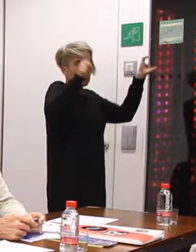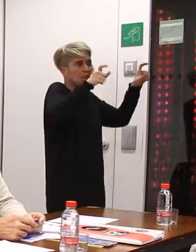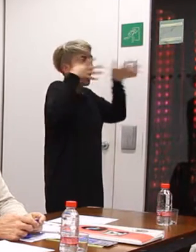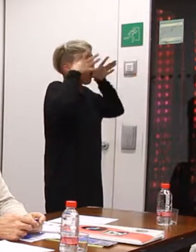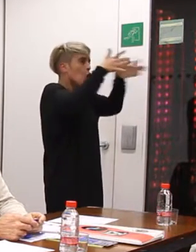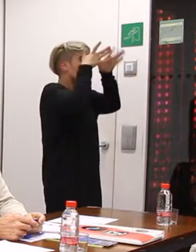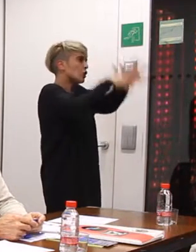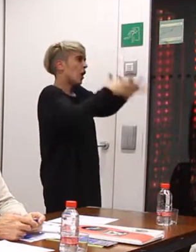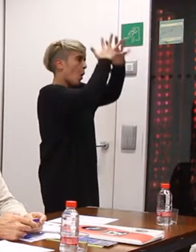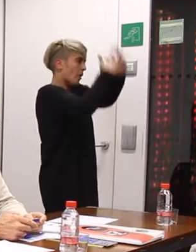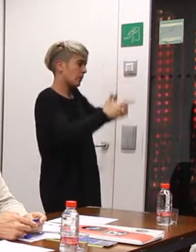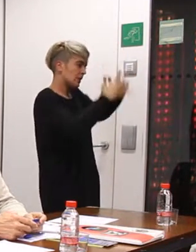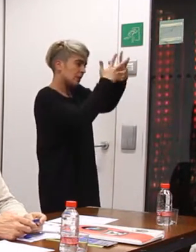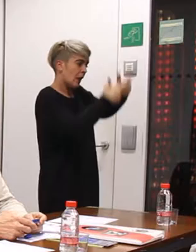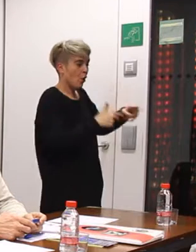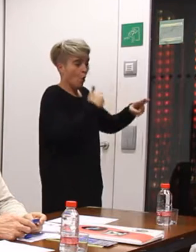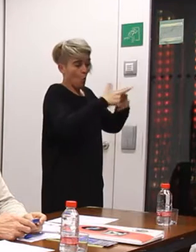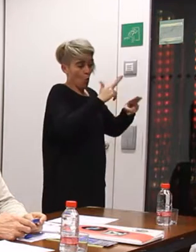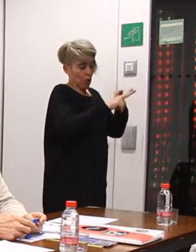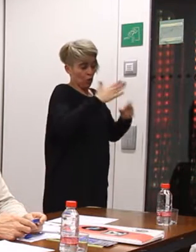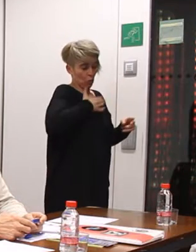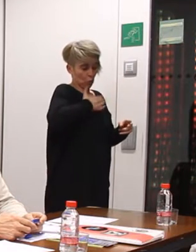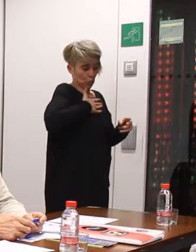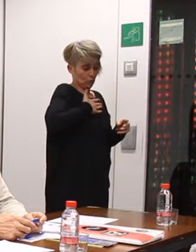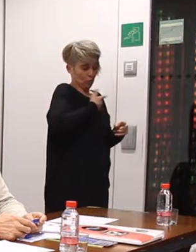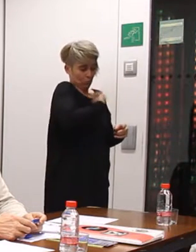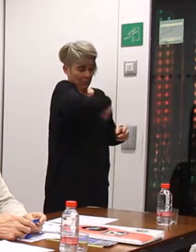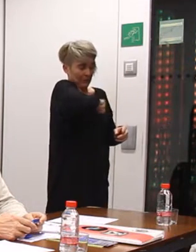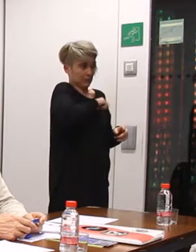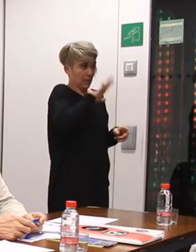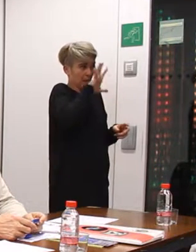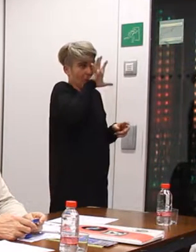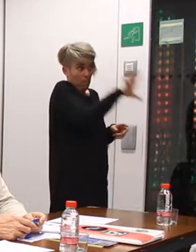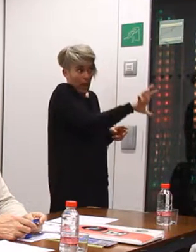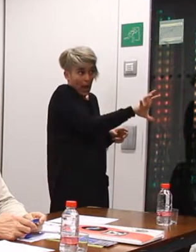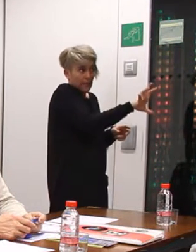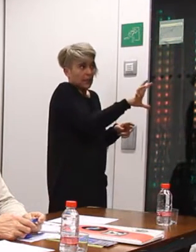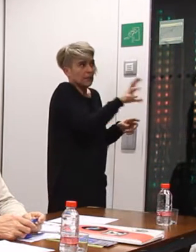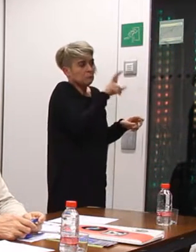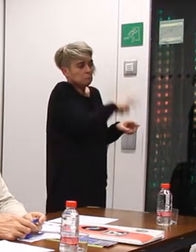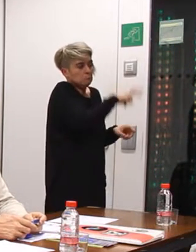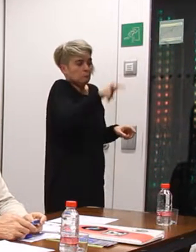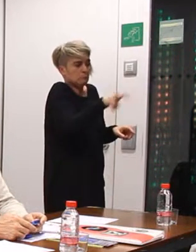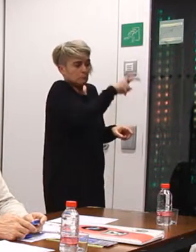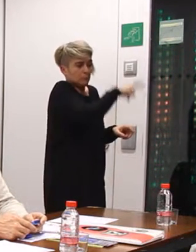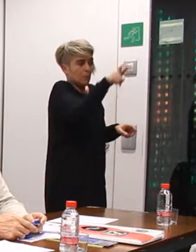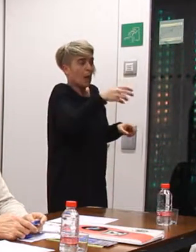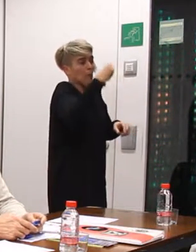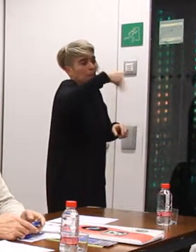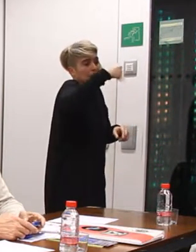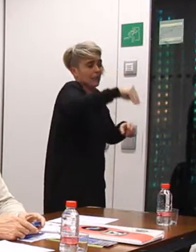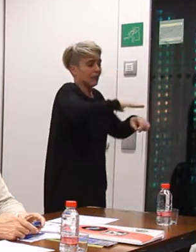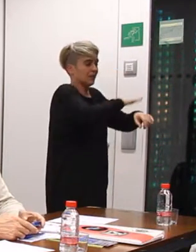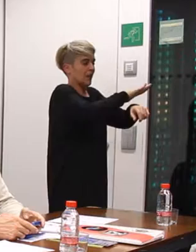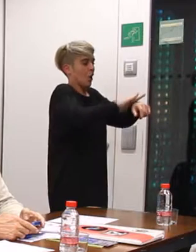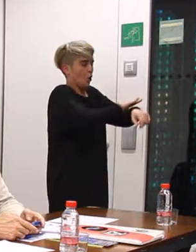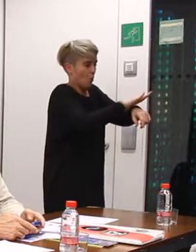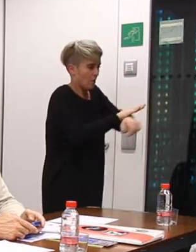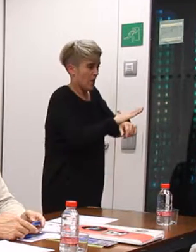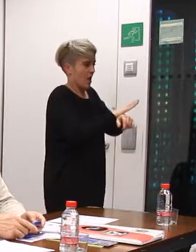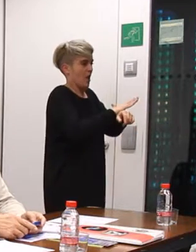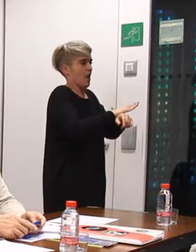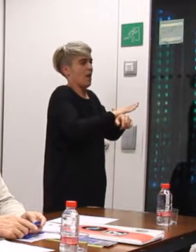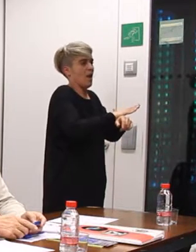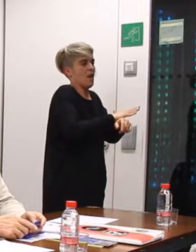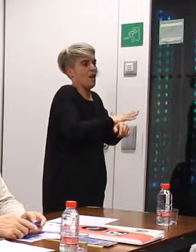que giran políticos de nuestro país, políticos de altura de nuestro país, presidentes de gobierno,